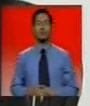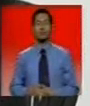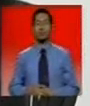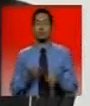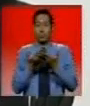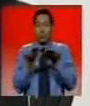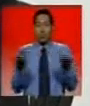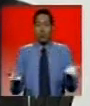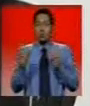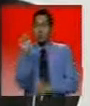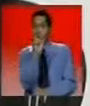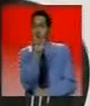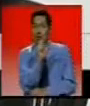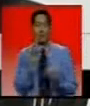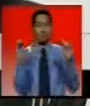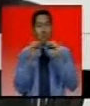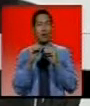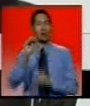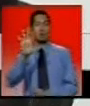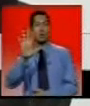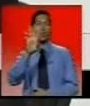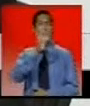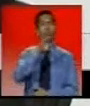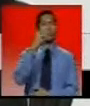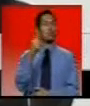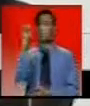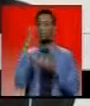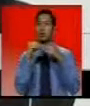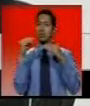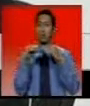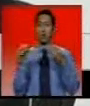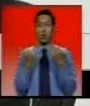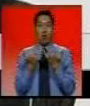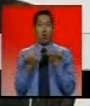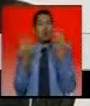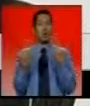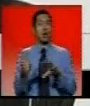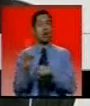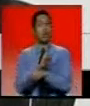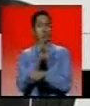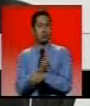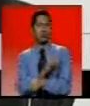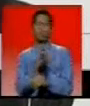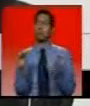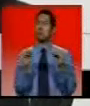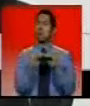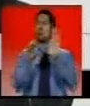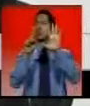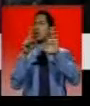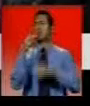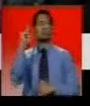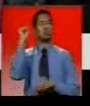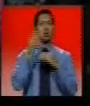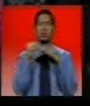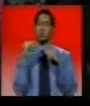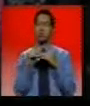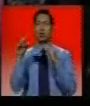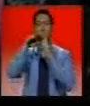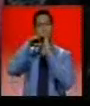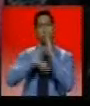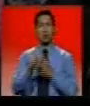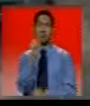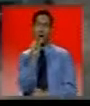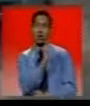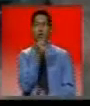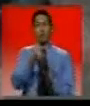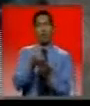sector transporte. Se incorporó a las personas de la provincia dentro del catálogo inclusivo en compra pública. Se declaró a la zona